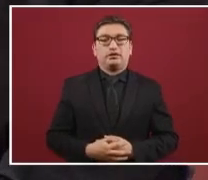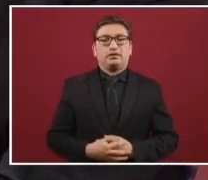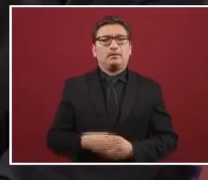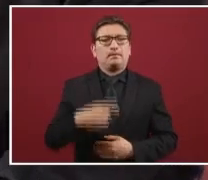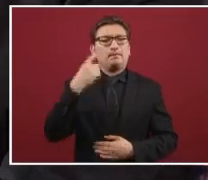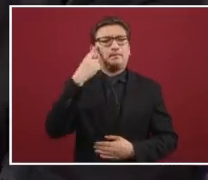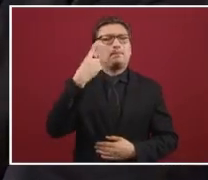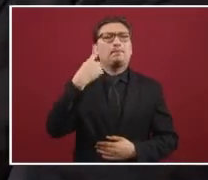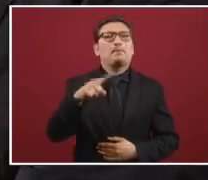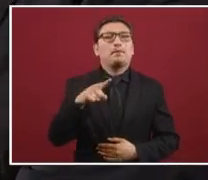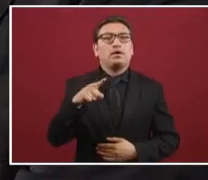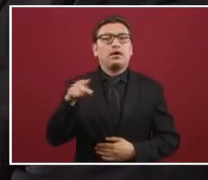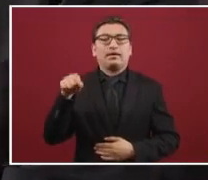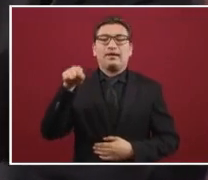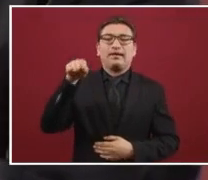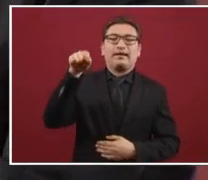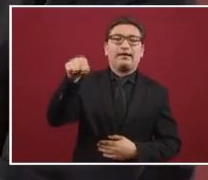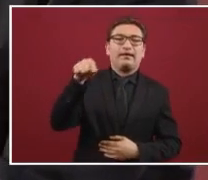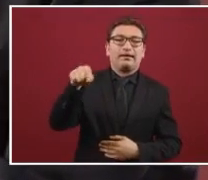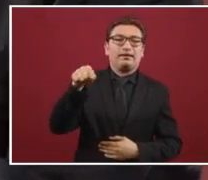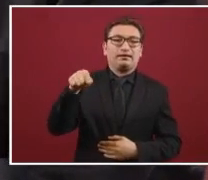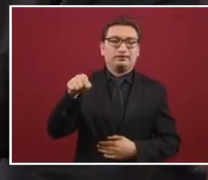para saturar